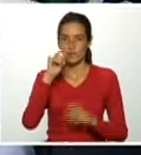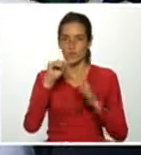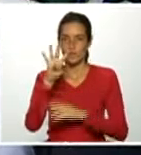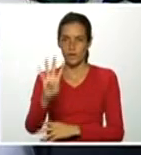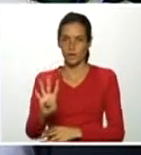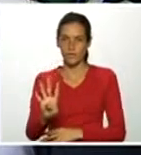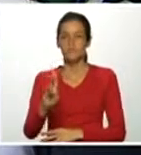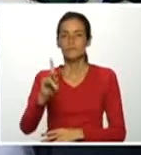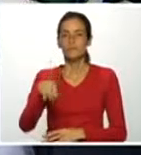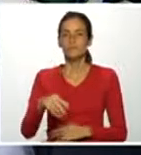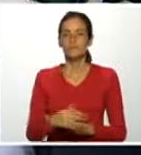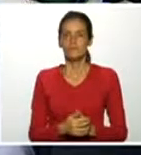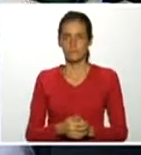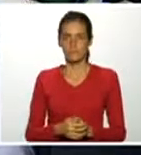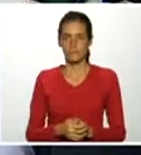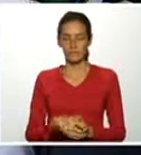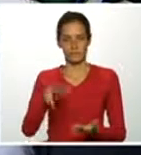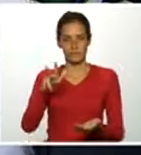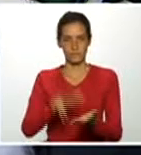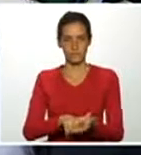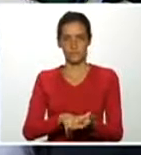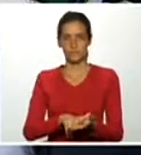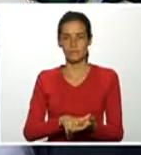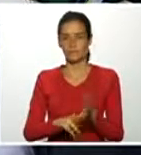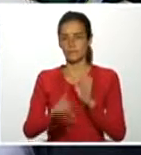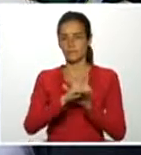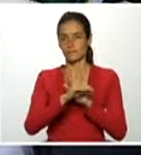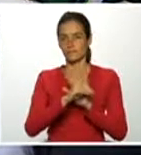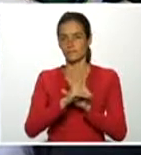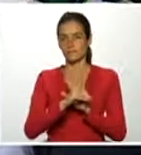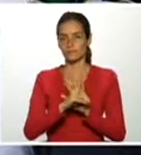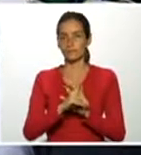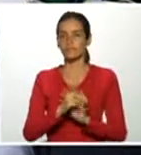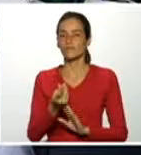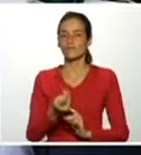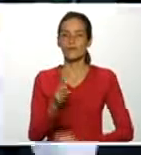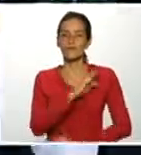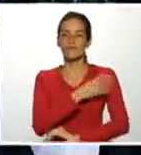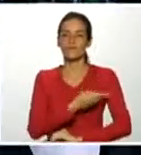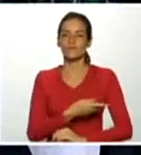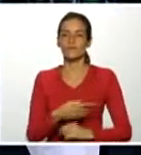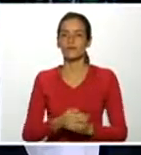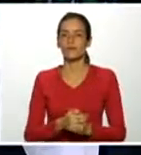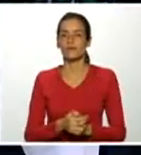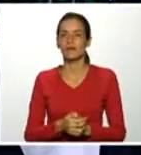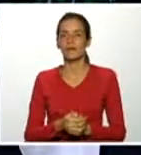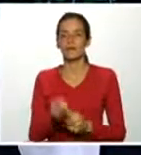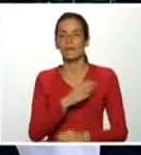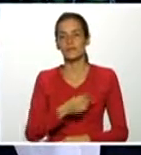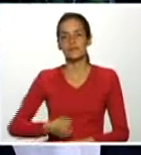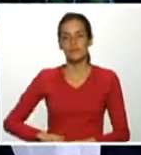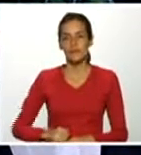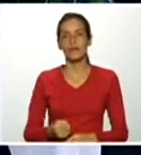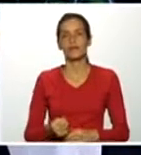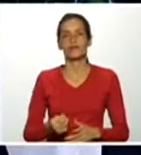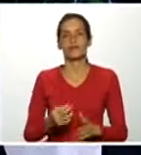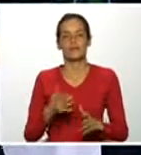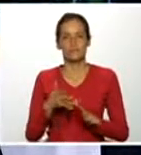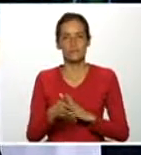2004, el 28 de diciembre de 2004, se aprueba el decreto con fuerza y decreto presidencial con fuerza y rango de